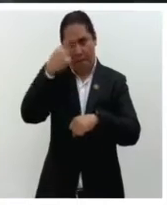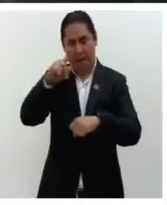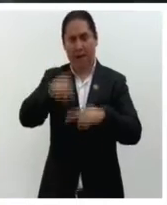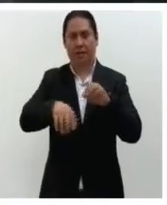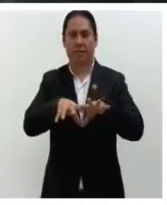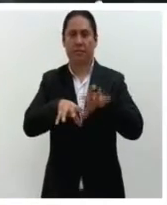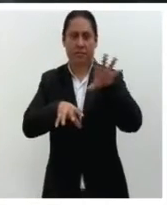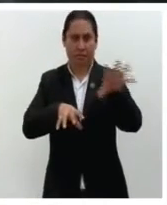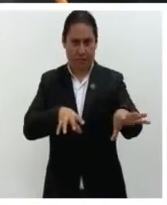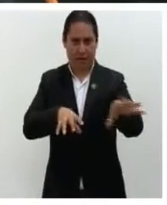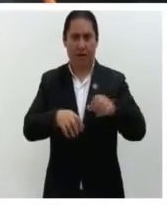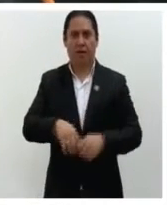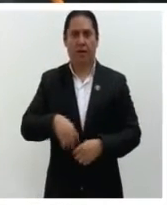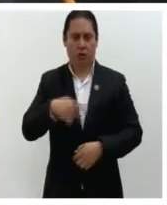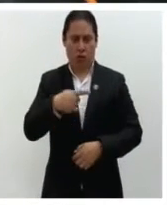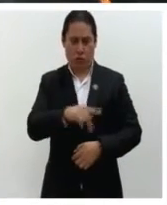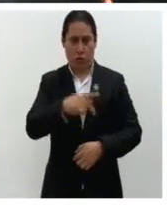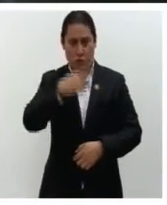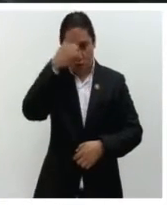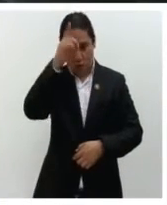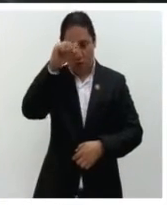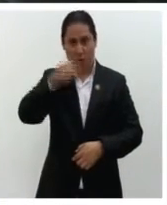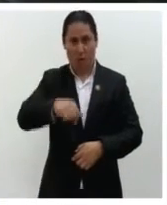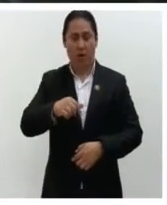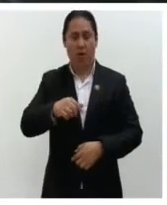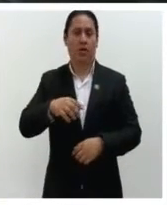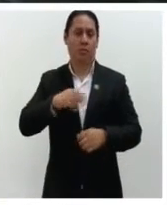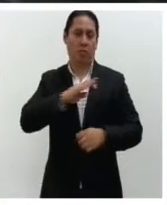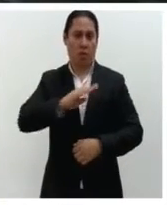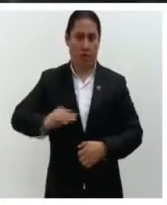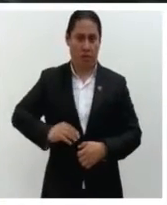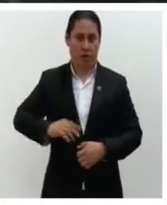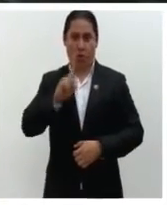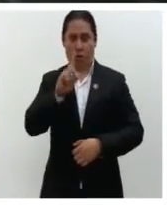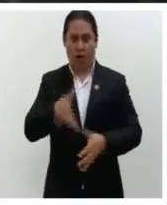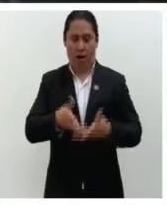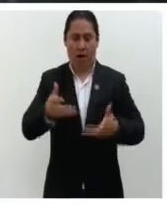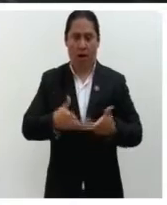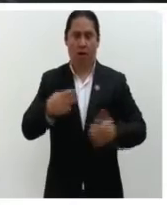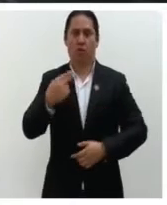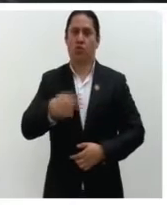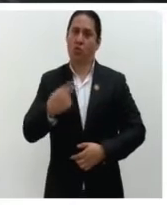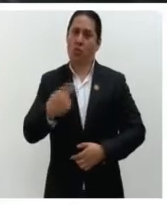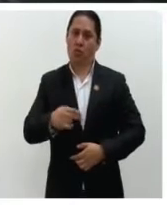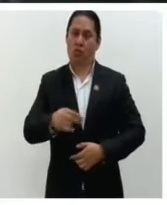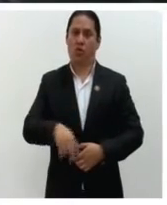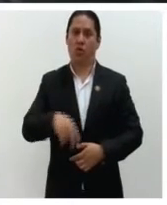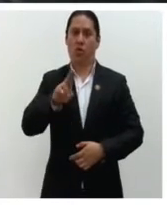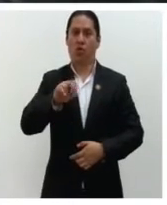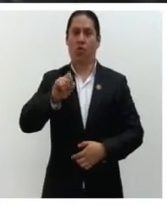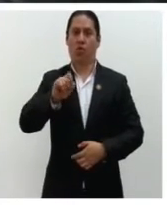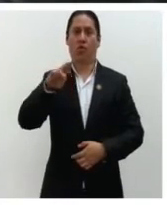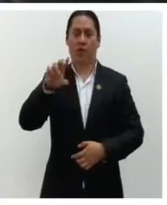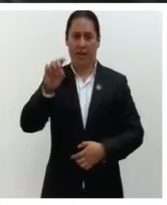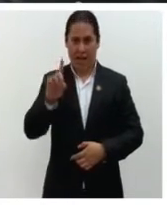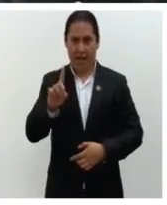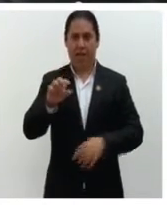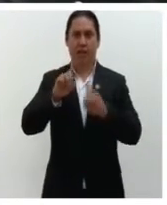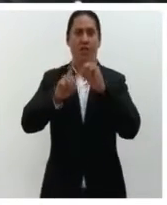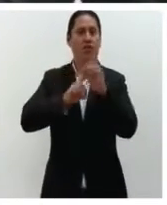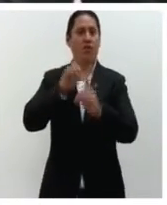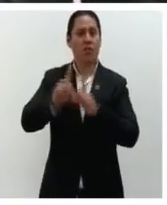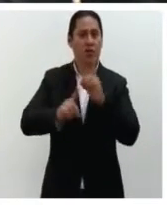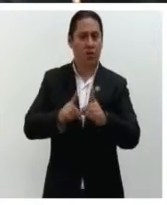para desincorporar del patrimonio municipal una superficie de terreno del predio denominado Unidad Deportiva René Solís